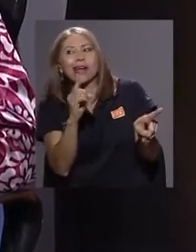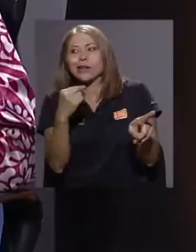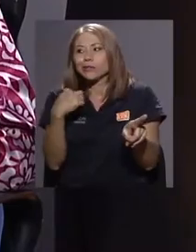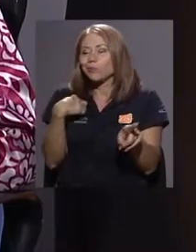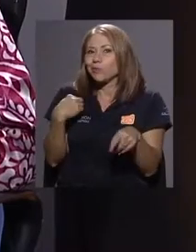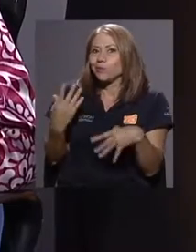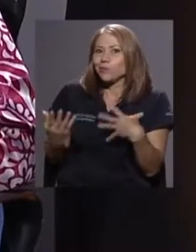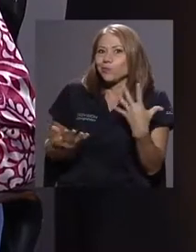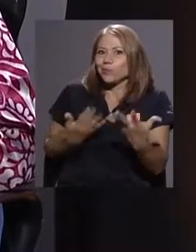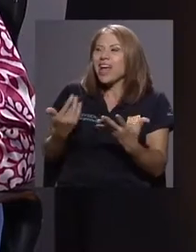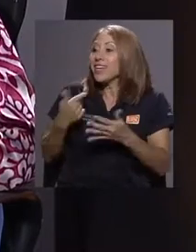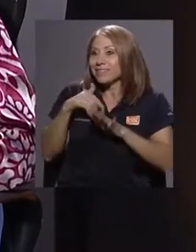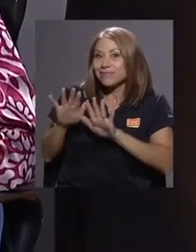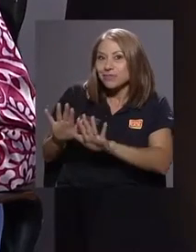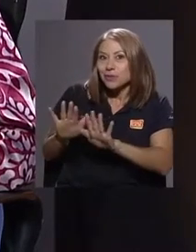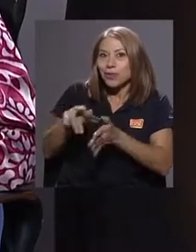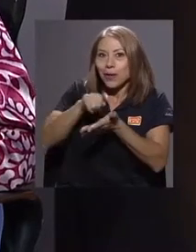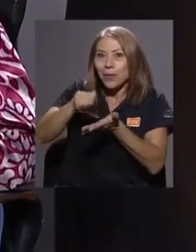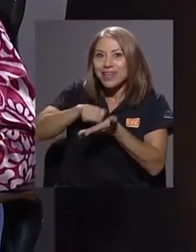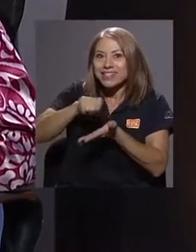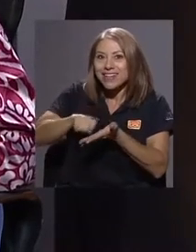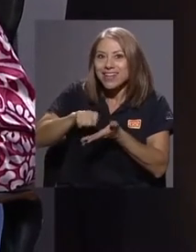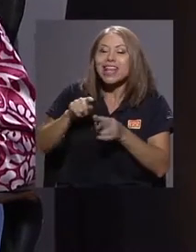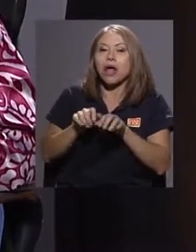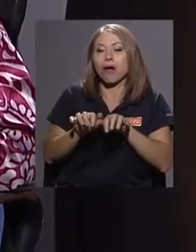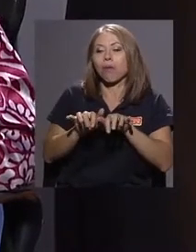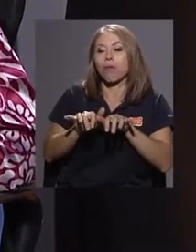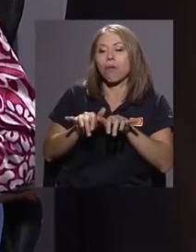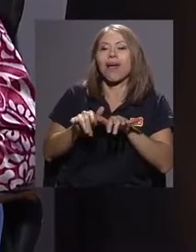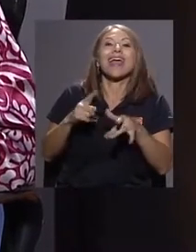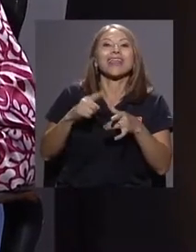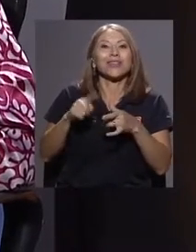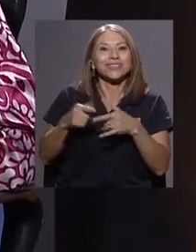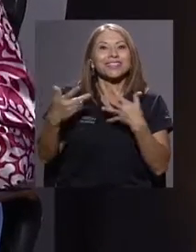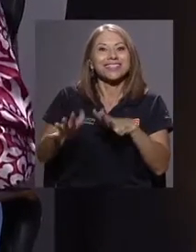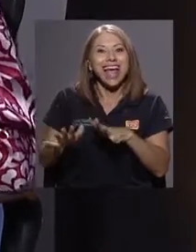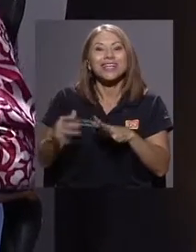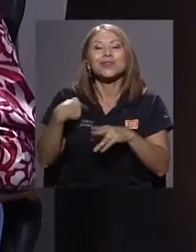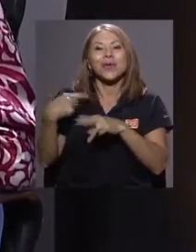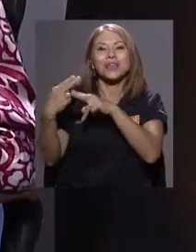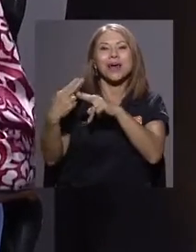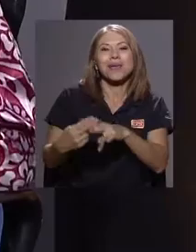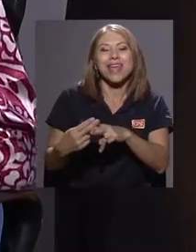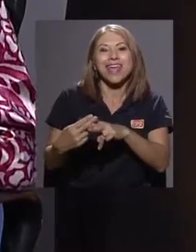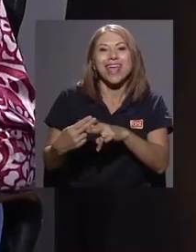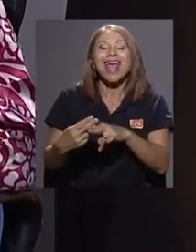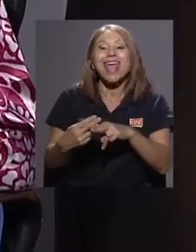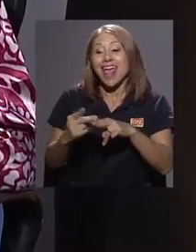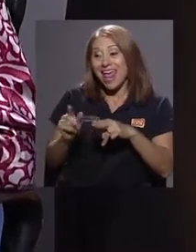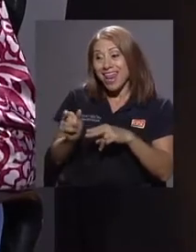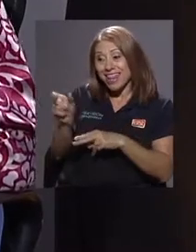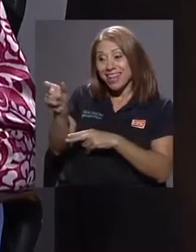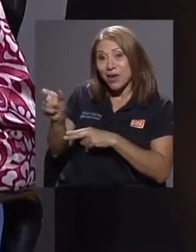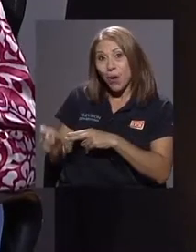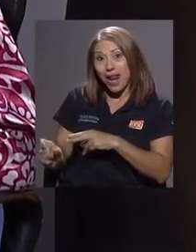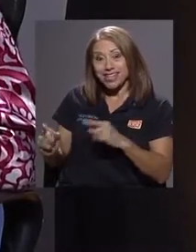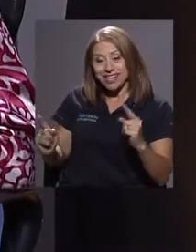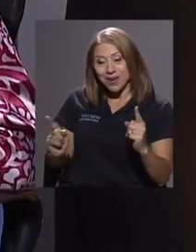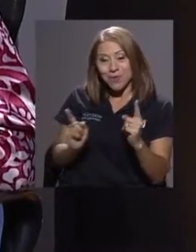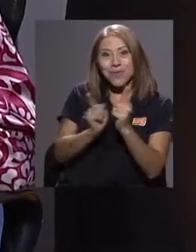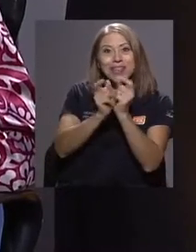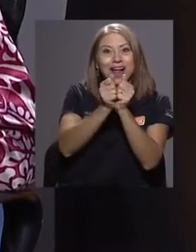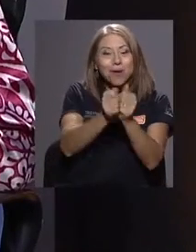lo escribí el cuento de el encuentro de nicolás y pegasus cómo se encontró nicolás con pegasus